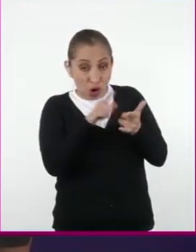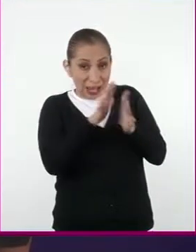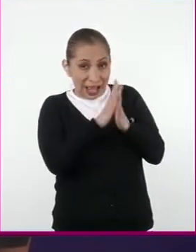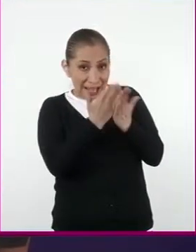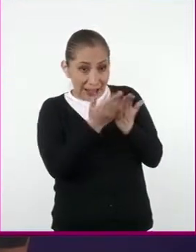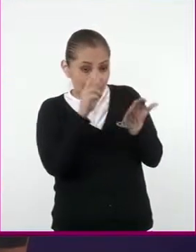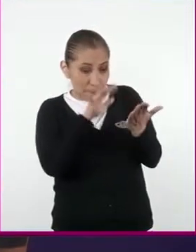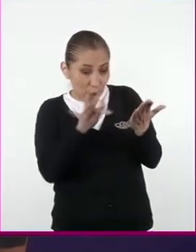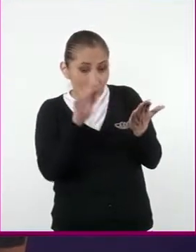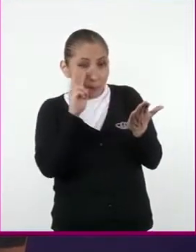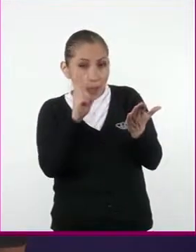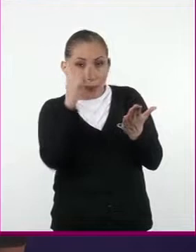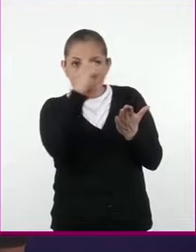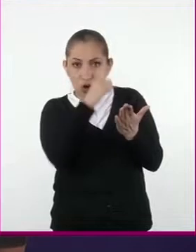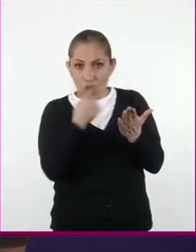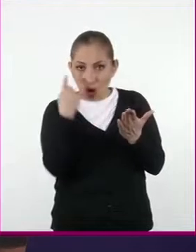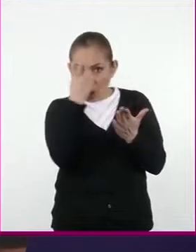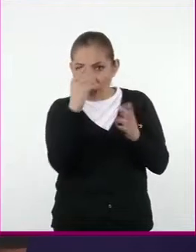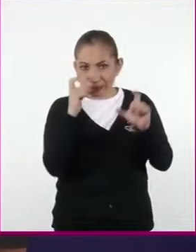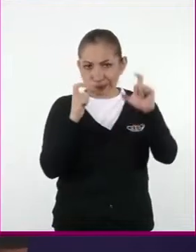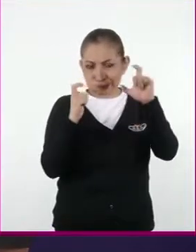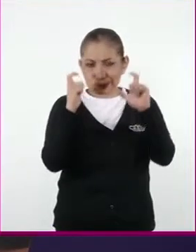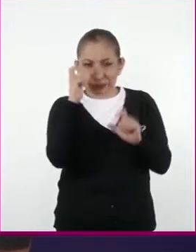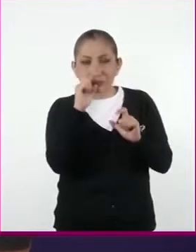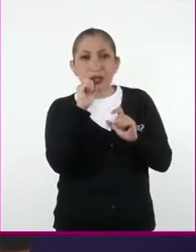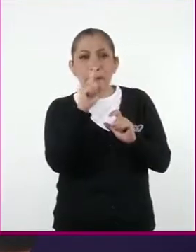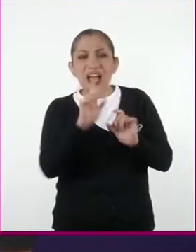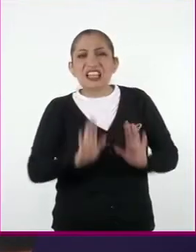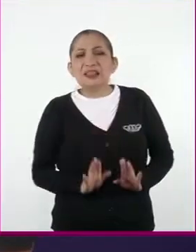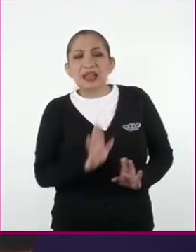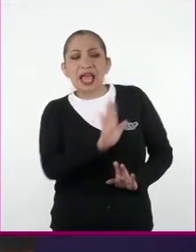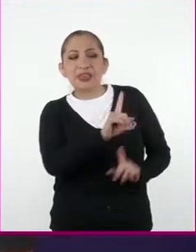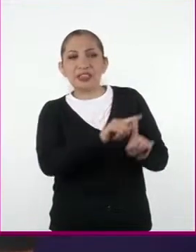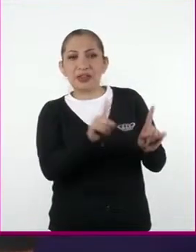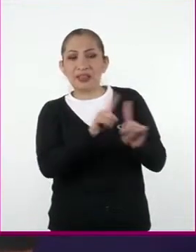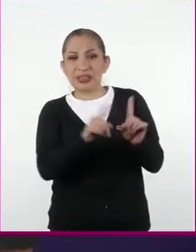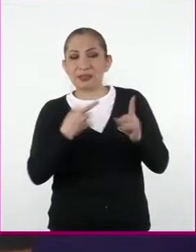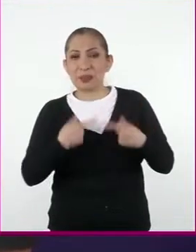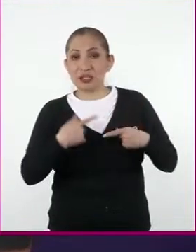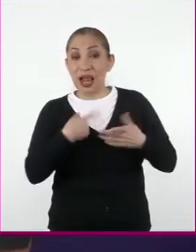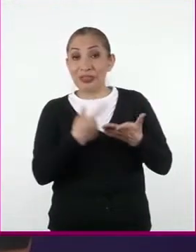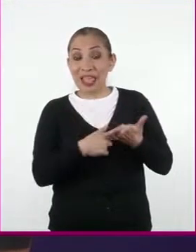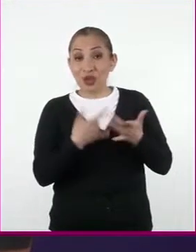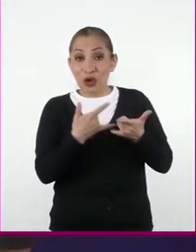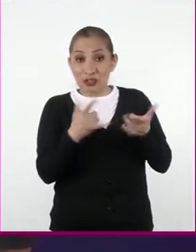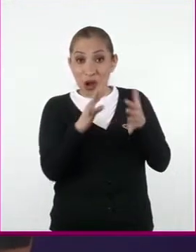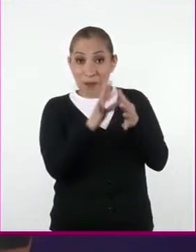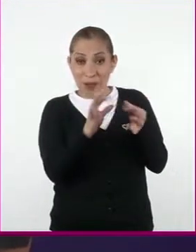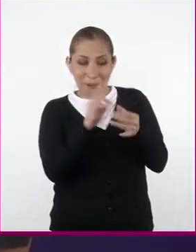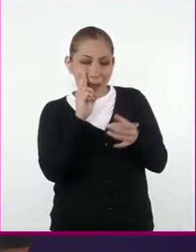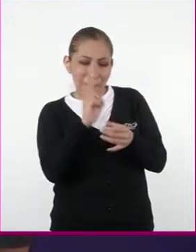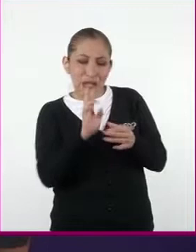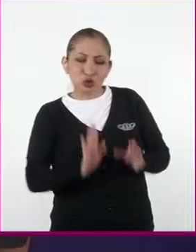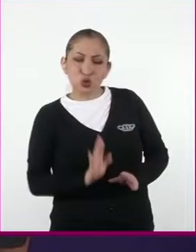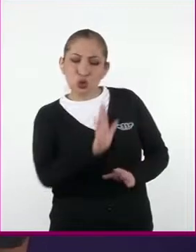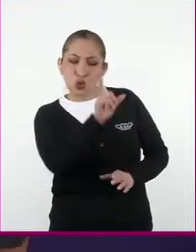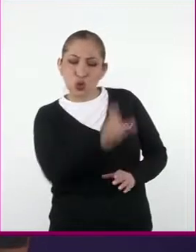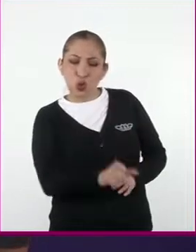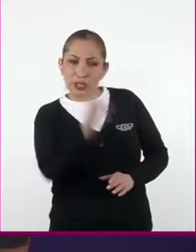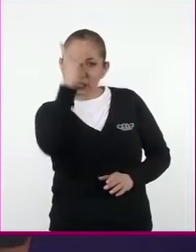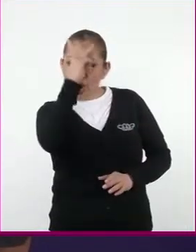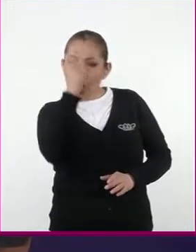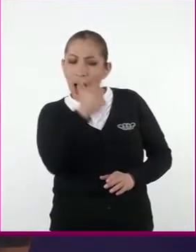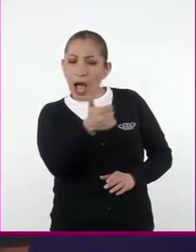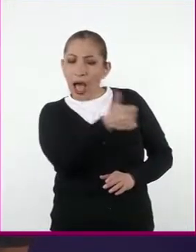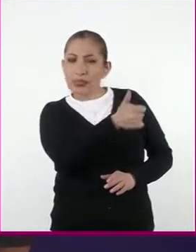minutos observaremos el rostro, las expresiones y el comportamiento de distintos personajes para distinguir las peculiaridades físicas y